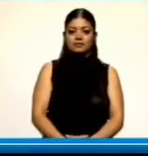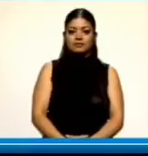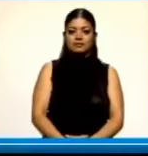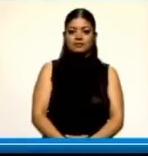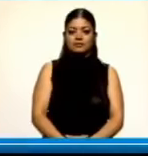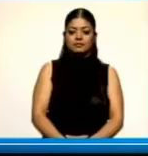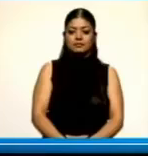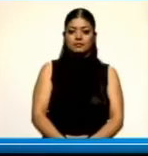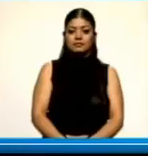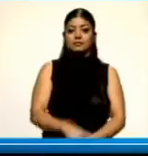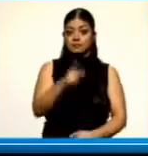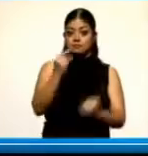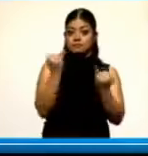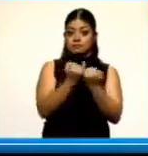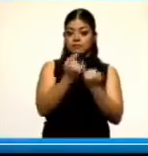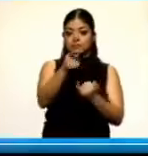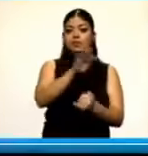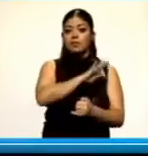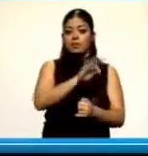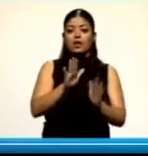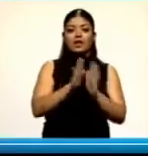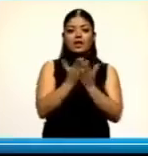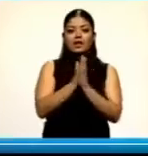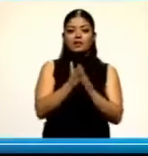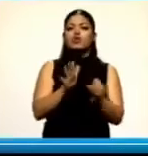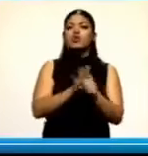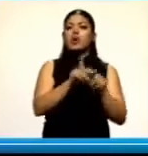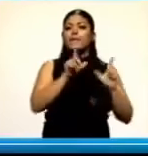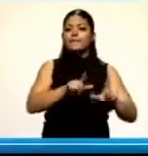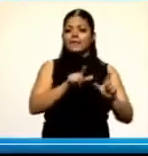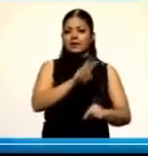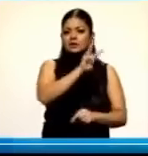800-288-6688. También puedes encontrar los libros de texto en la página